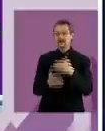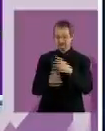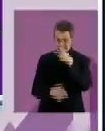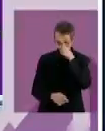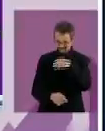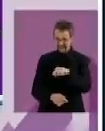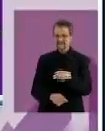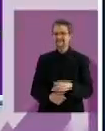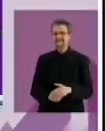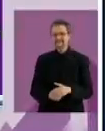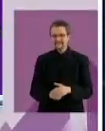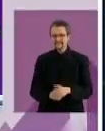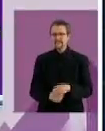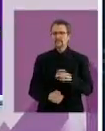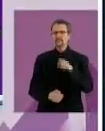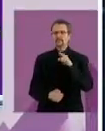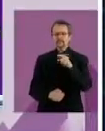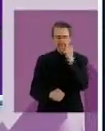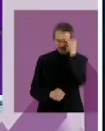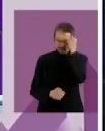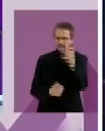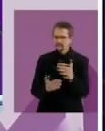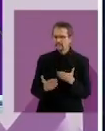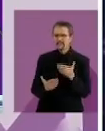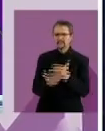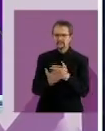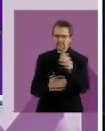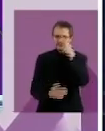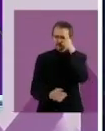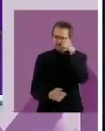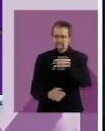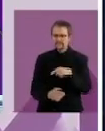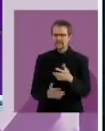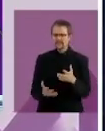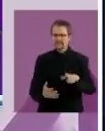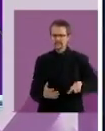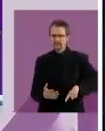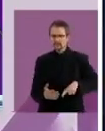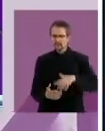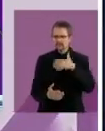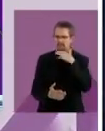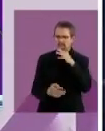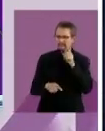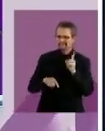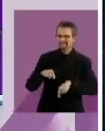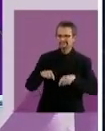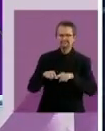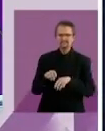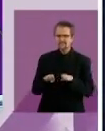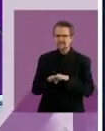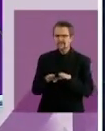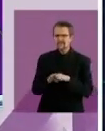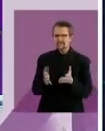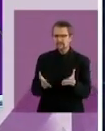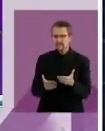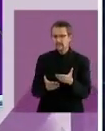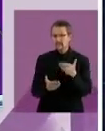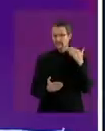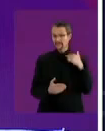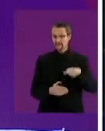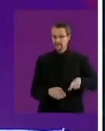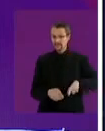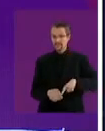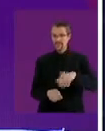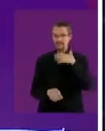PRD votaron 12 millones por Ricardo Anaya votaron 9 millones por José Antonio mid y 2 millones por